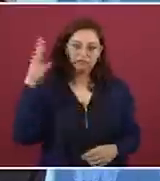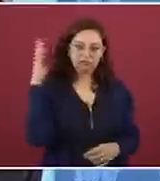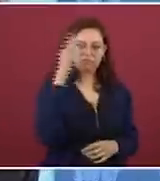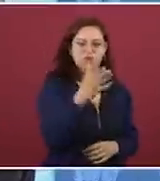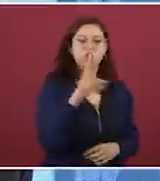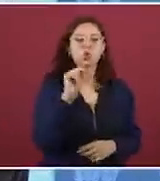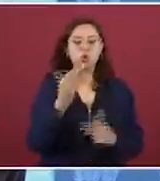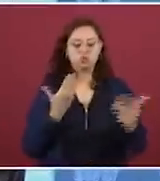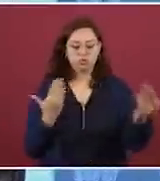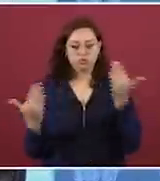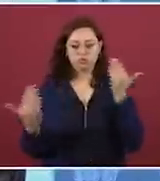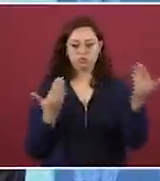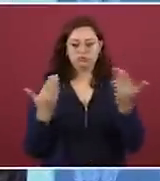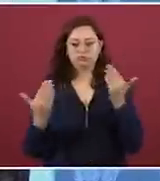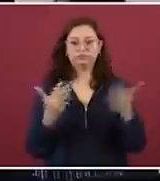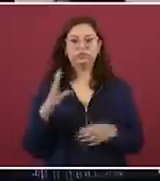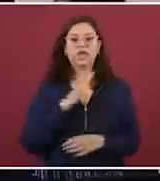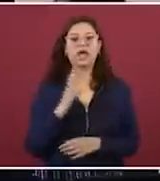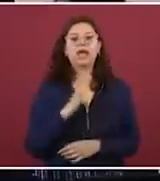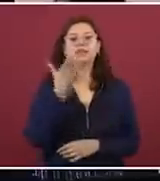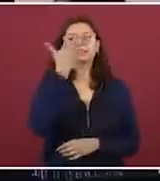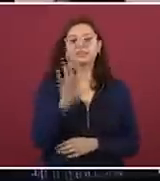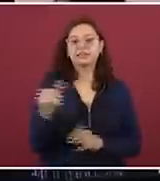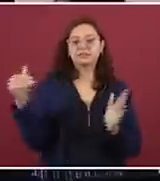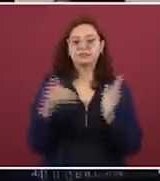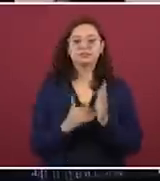referente como lo tenemos en 10,000 productos y